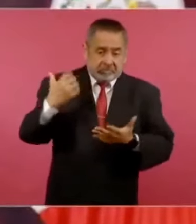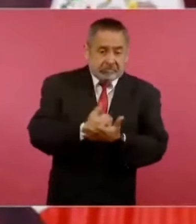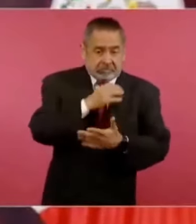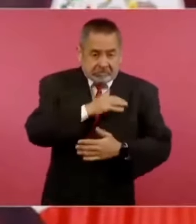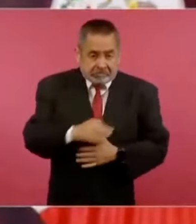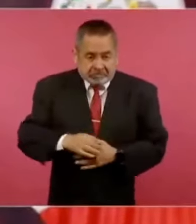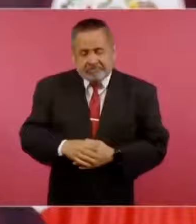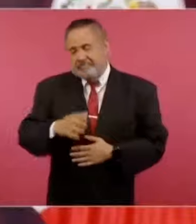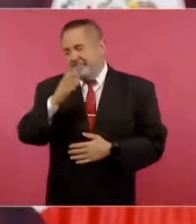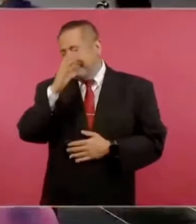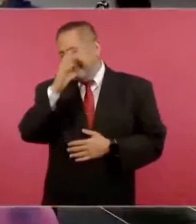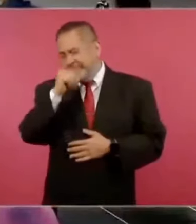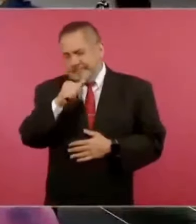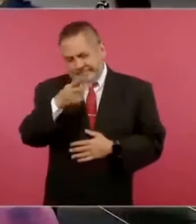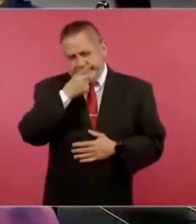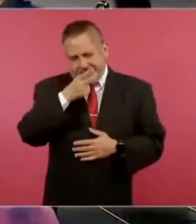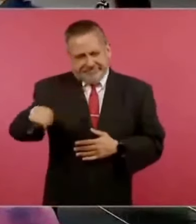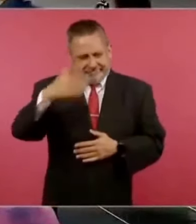Díganme.